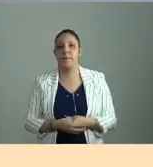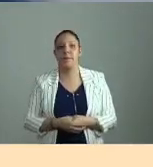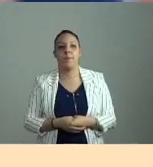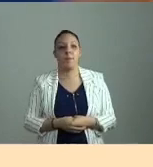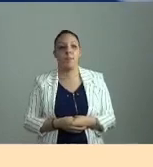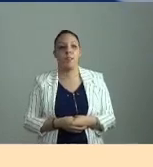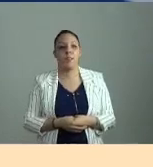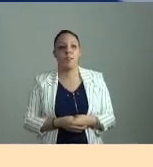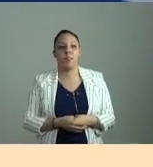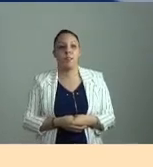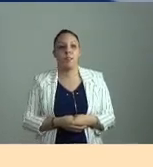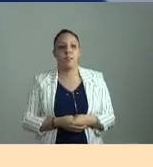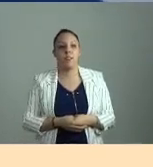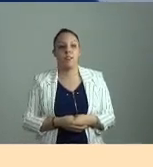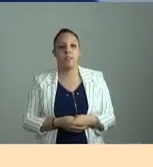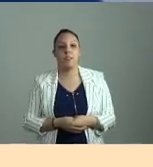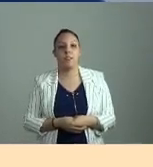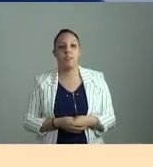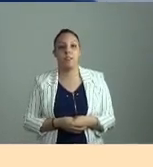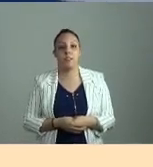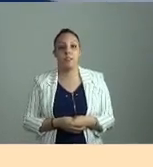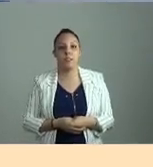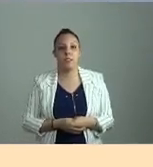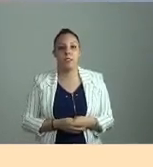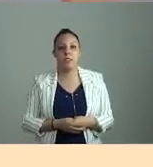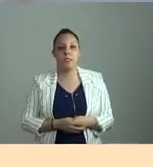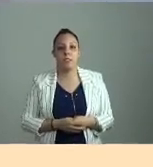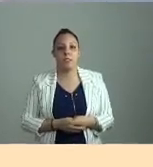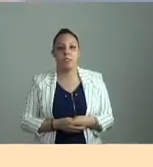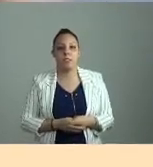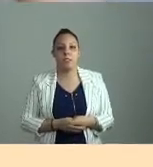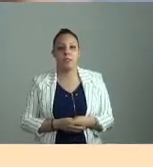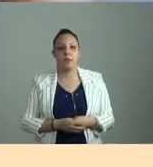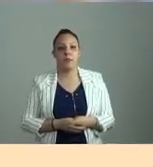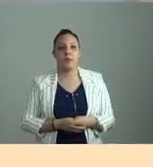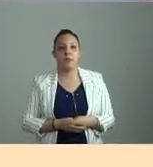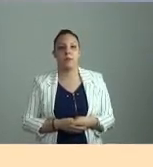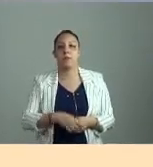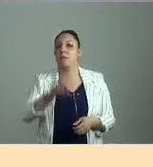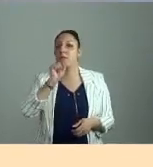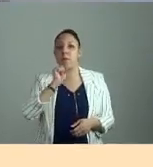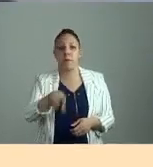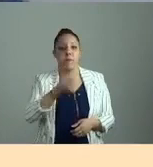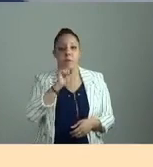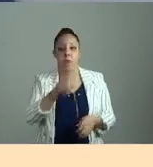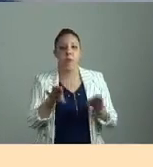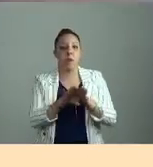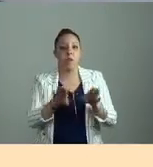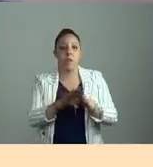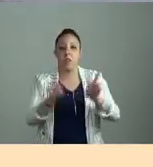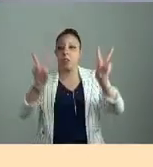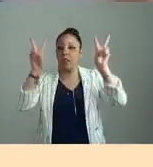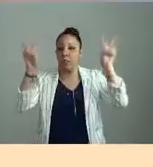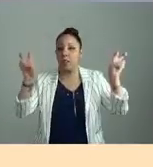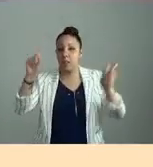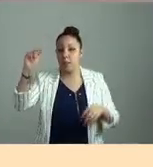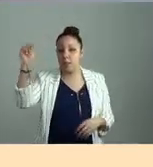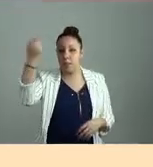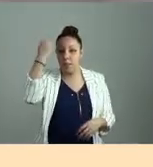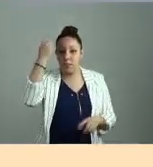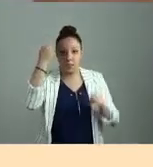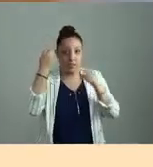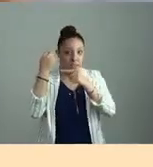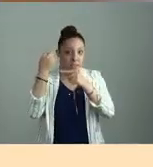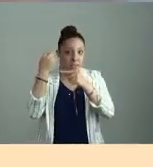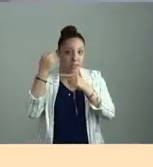pues sí yo creo que dominaría también sobre la temática de la de la tecnología sí que se reconecte con la temática